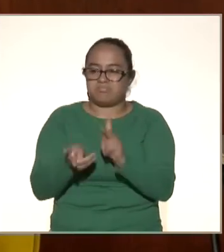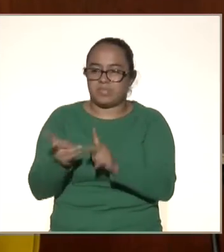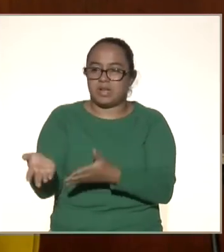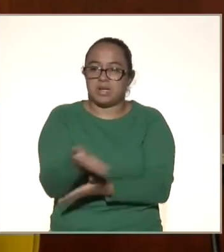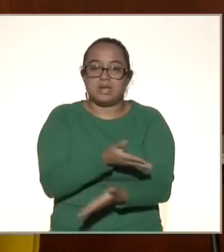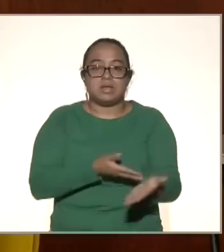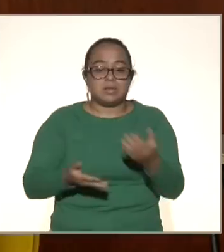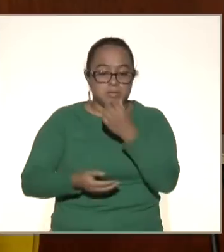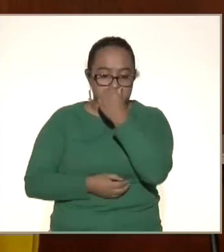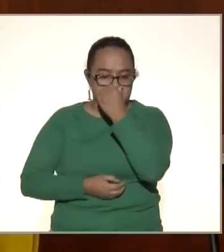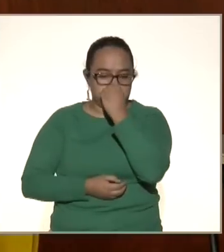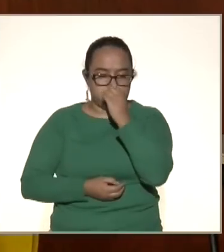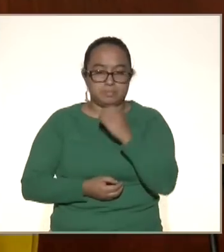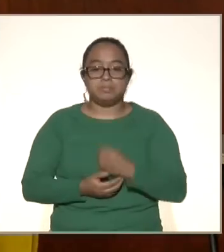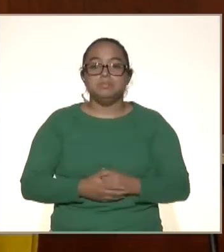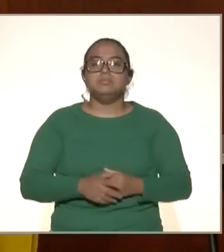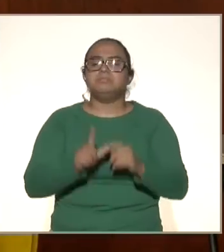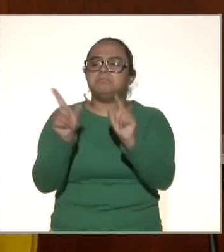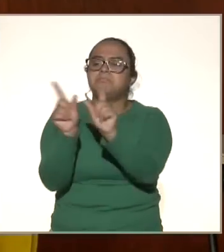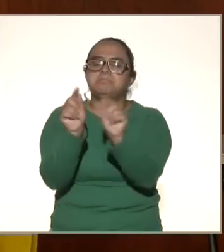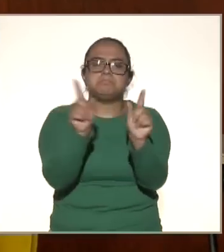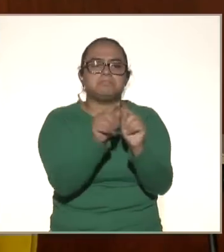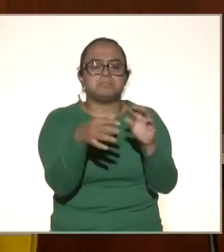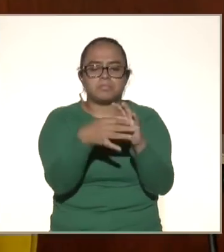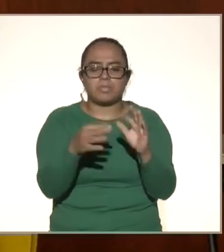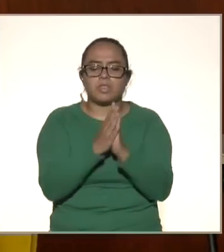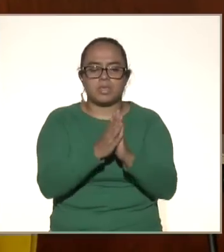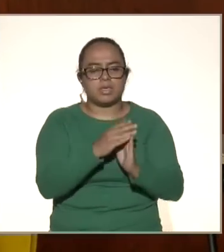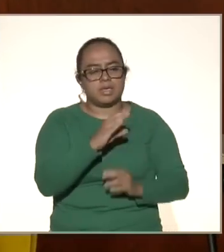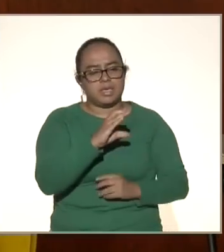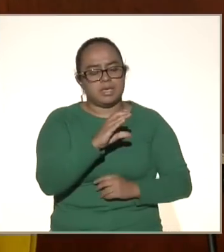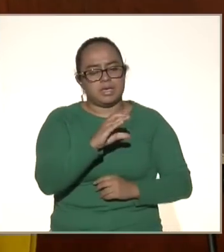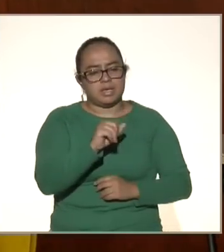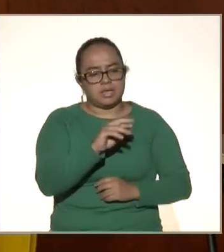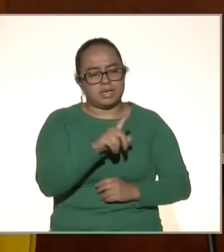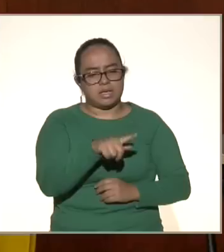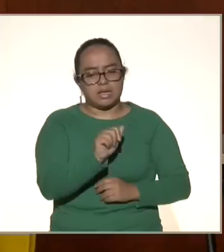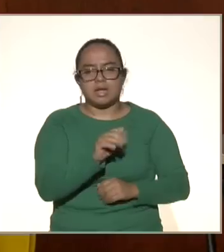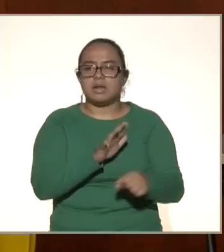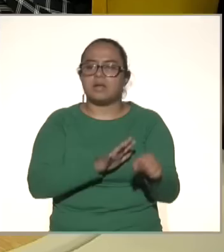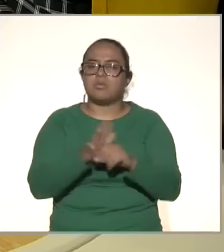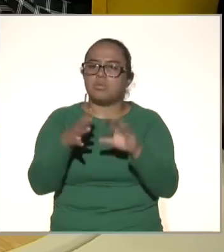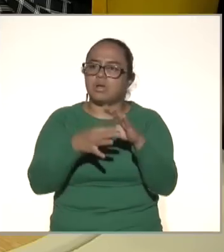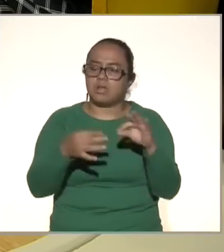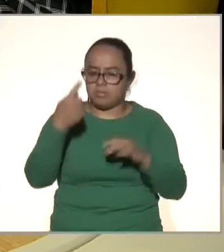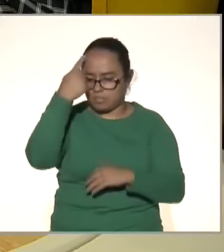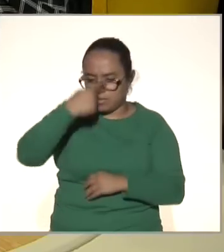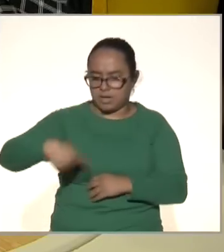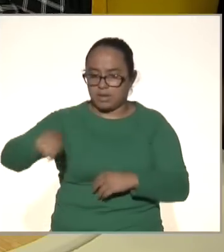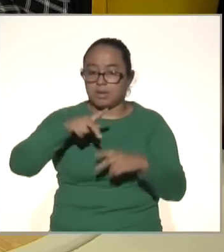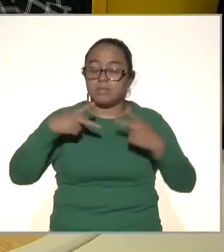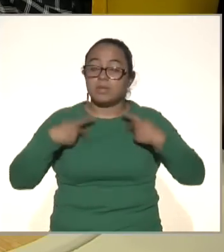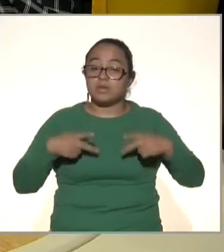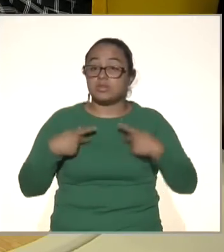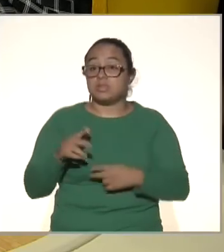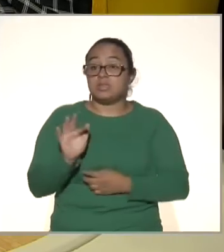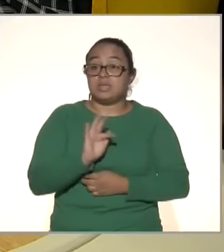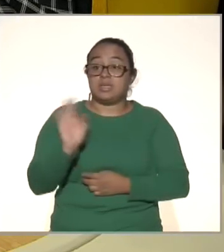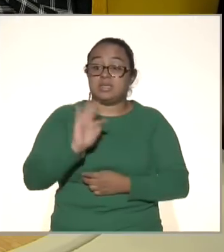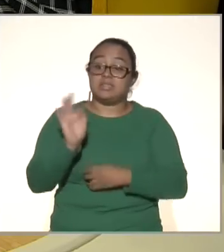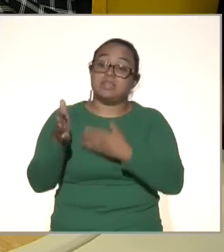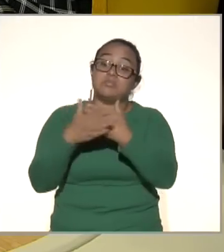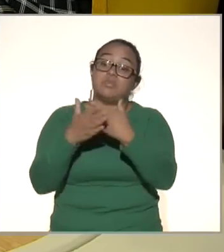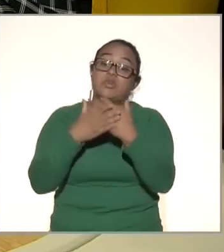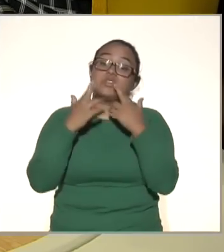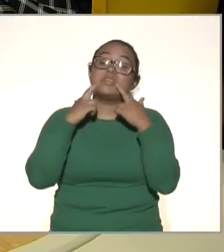Sí. Vamos a comenzar con las conclusiones. Carla, ¿cuál es el mensaje que le dejamos a la audiencia? Y sobre todo tomando en cuenta que probablemente ya viene la